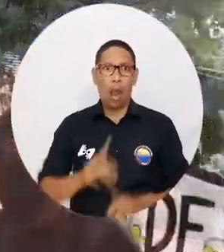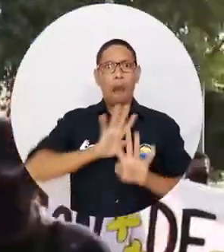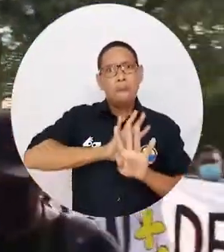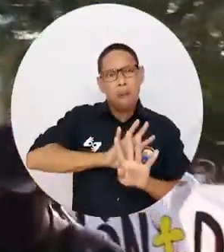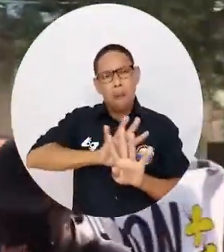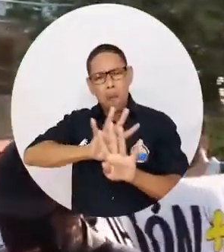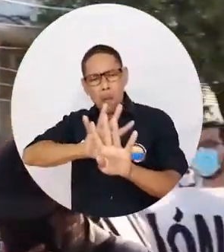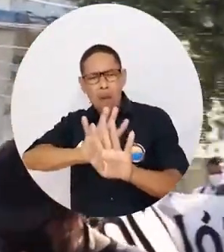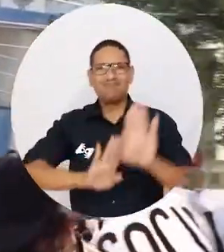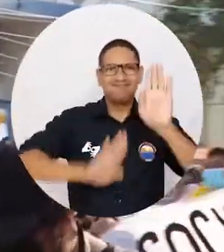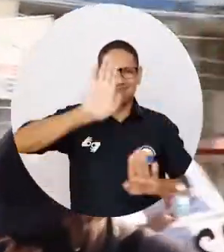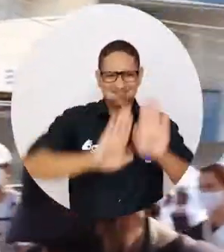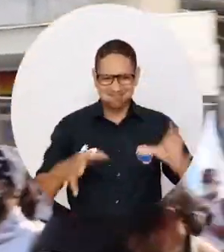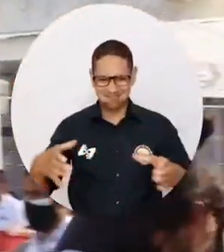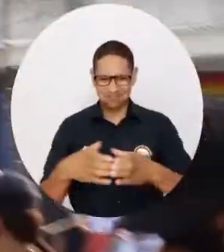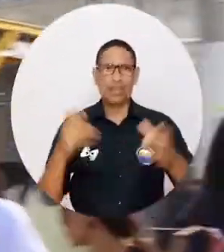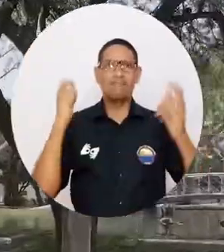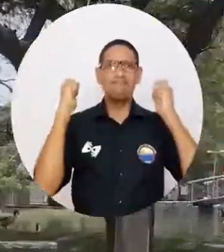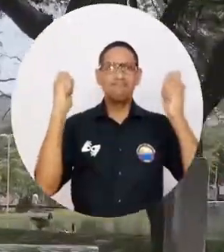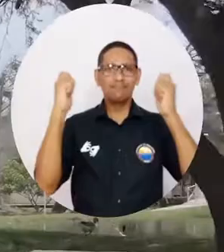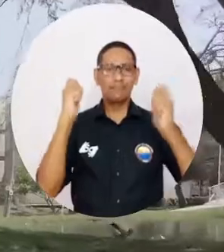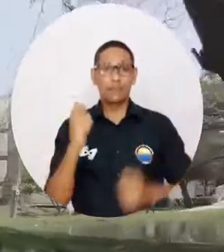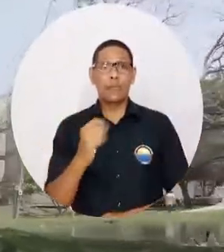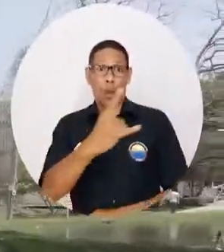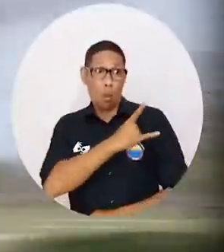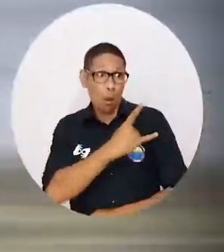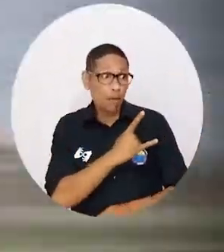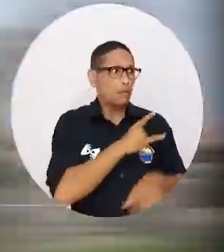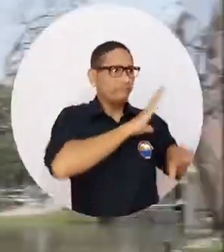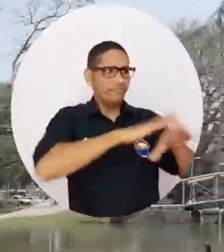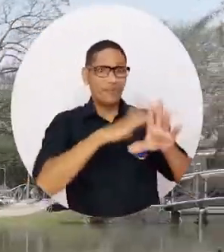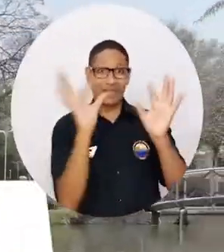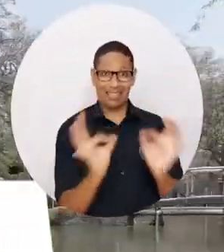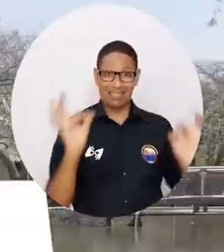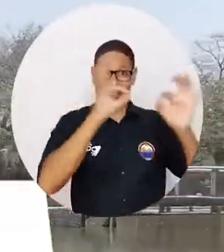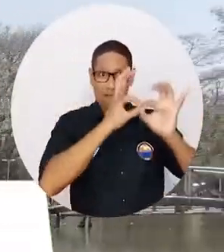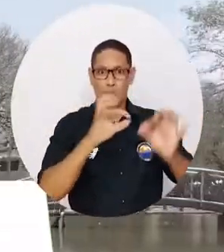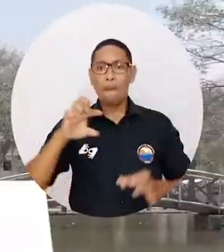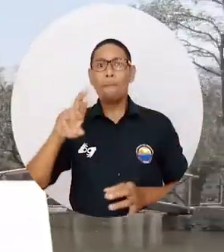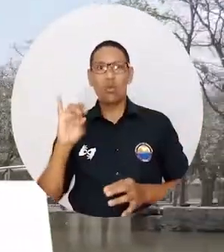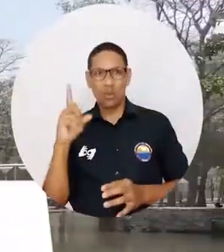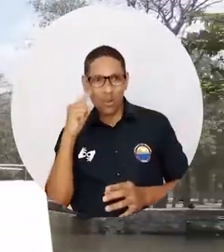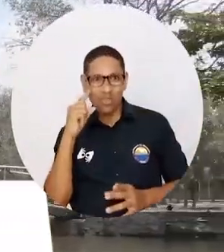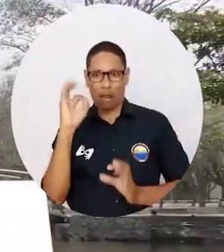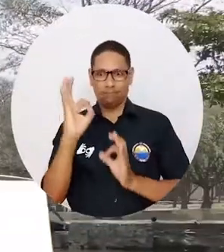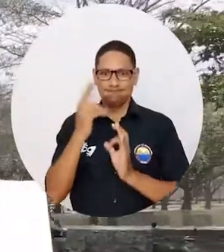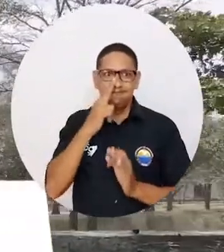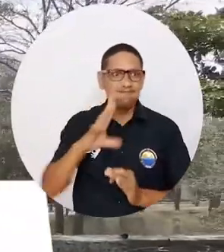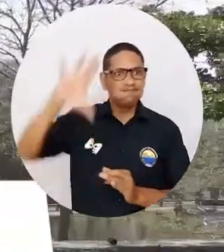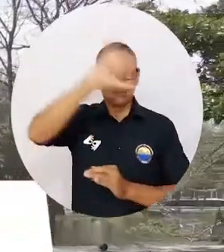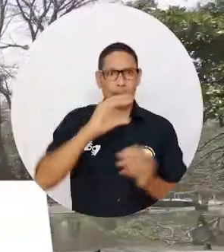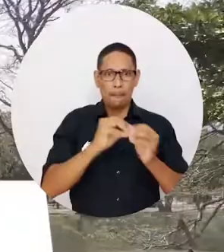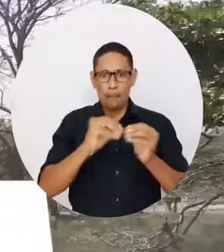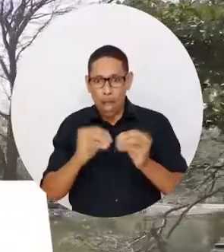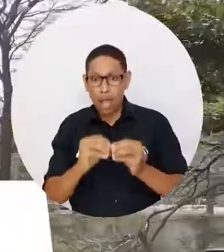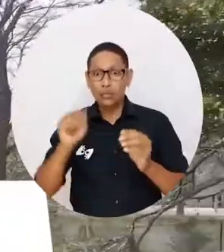las manifestaciones y escenarios de protesta, la universidad solicitó a entes como la Defensoría del Pueblo, Procuraduría General de la Nación y